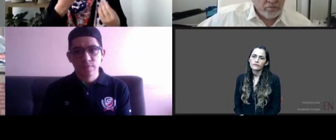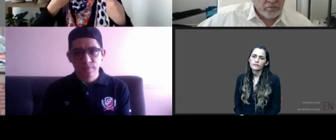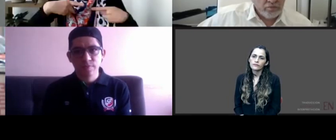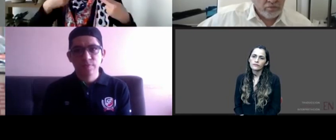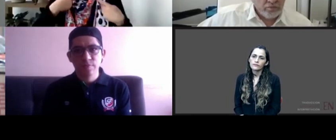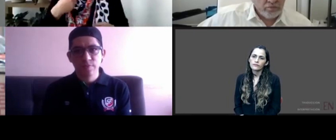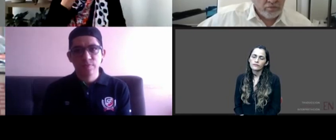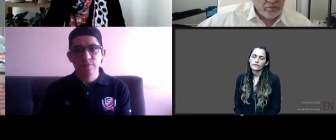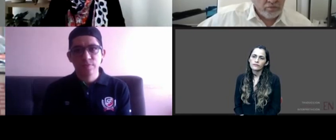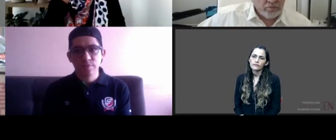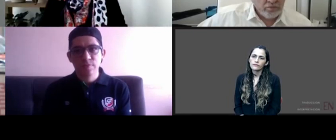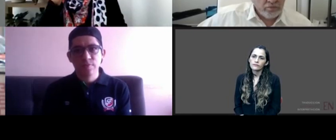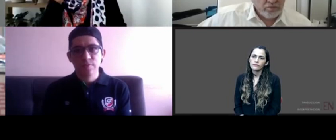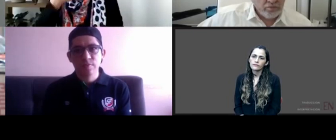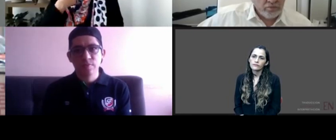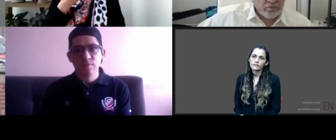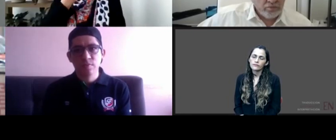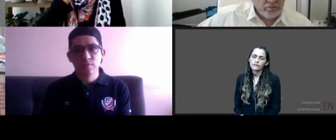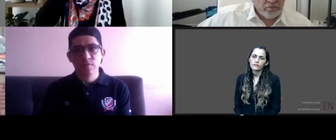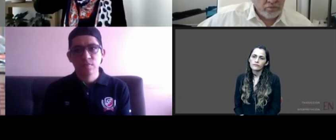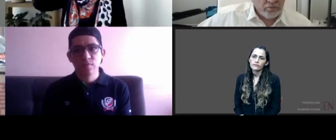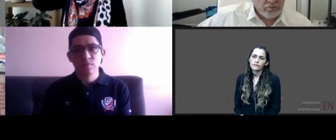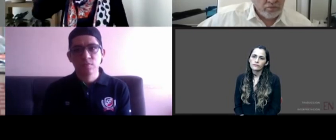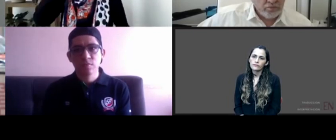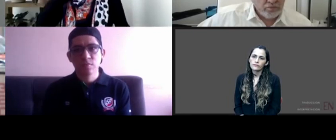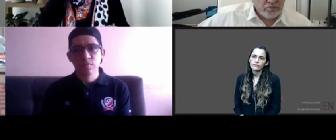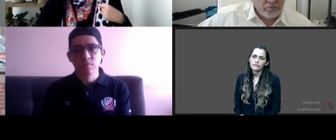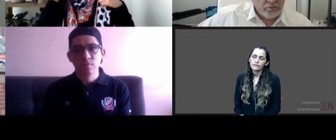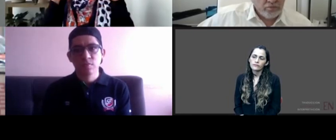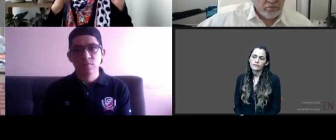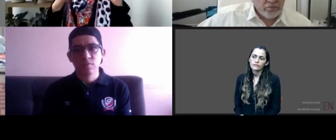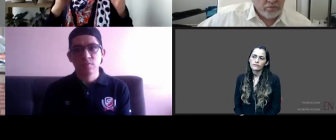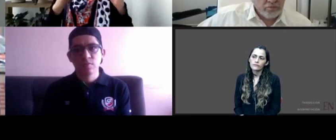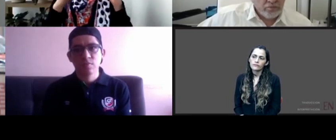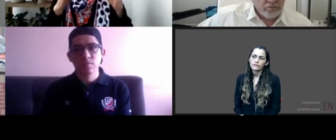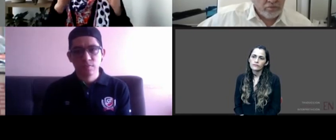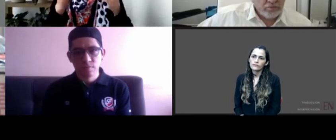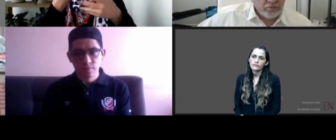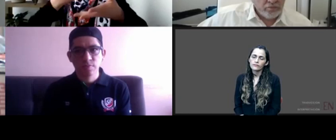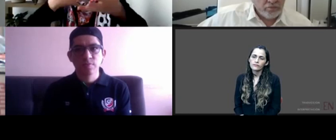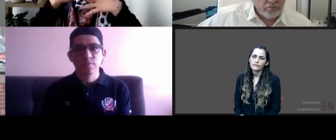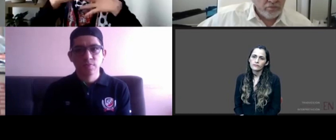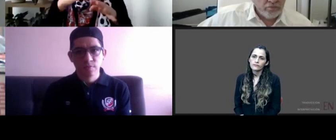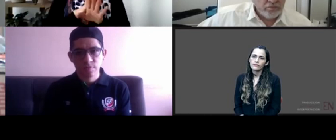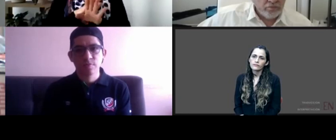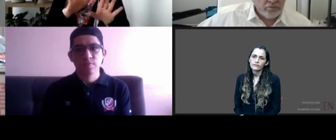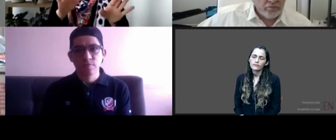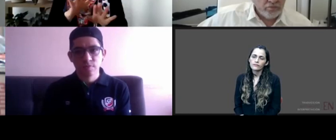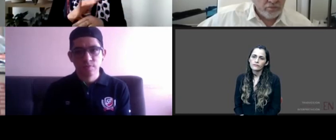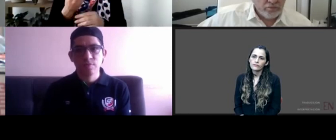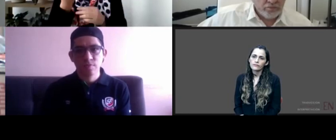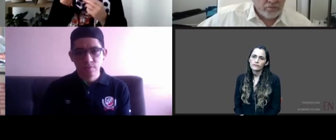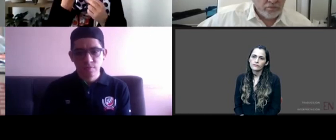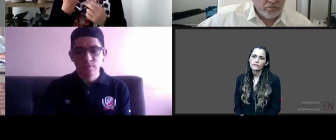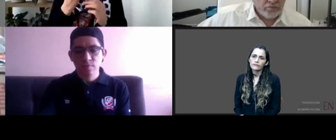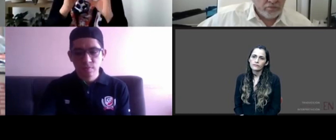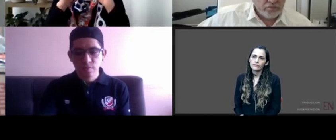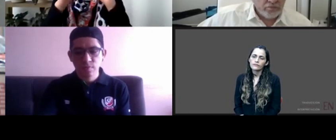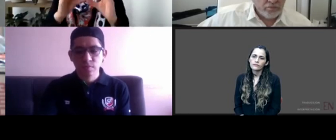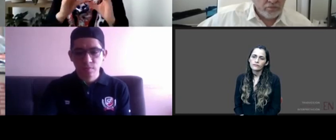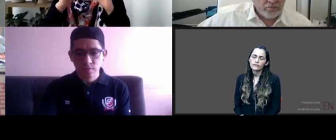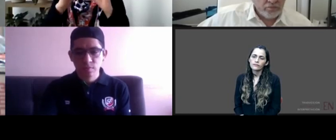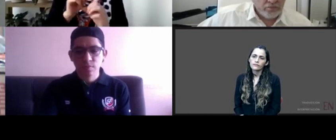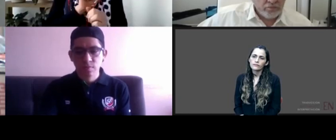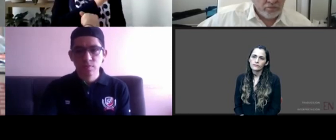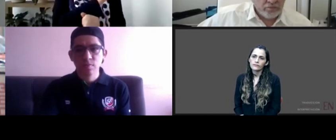podrían confiar y preguntarles a ellos mismos. Tengan mucho cuidado porque también hay muchas personas que no tienen experiencia o